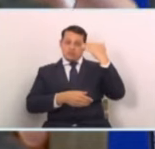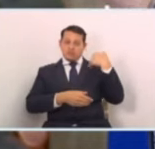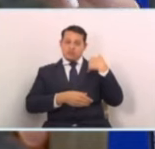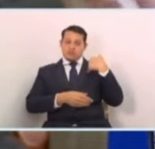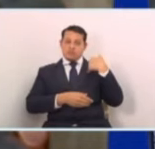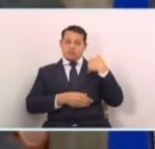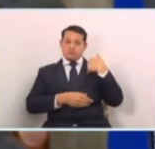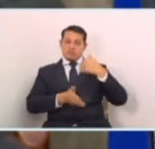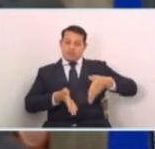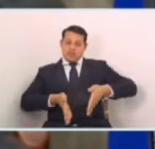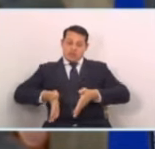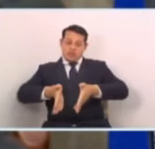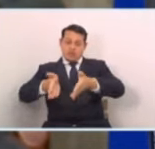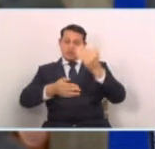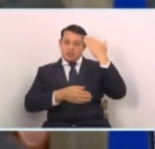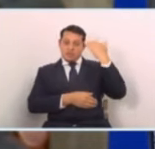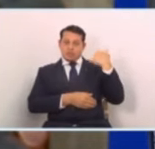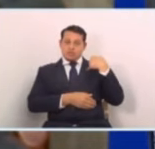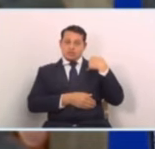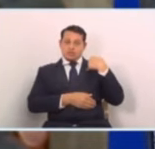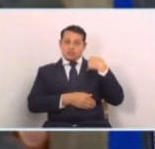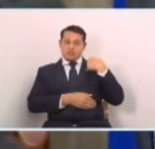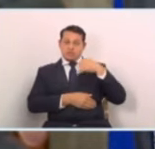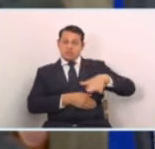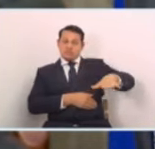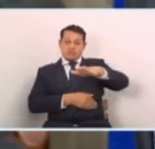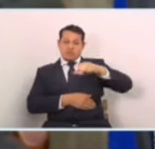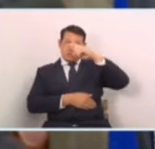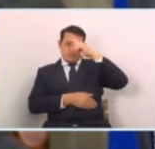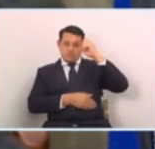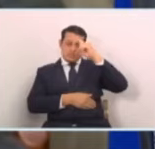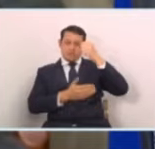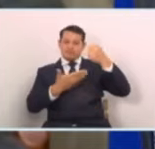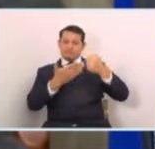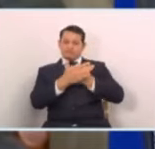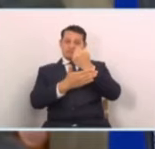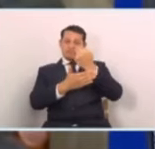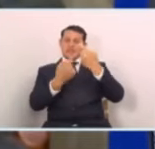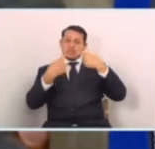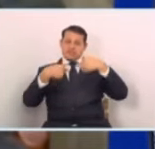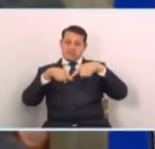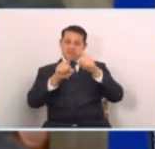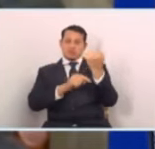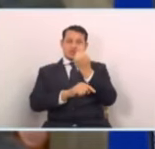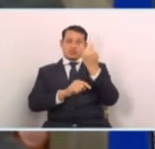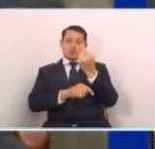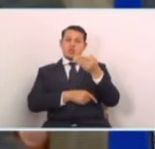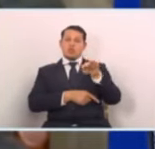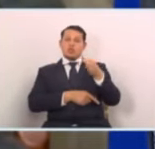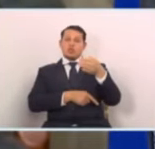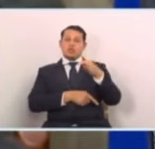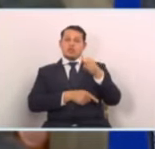las mujeres en la calle, a las mujeres que están en el territorio y que lastimosamente siempre solo se